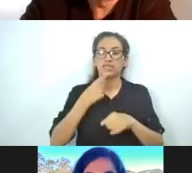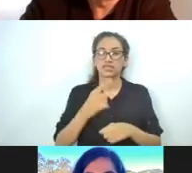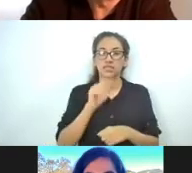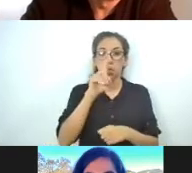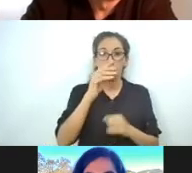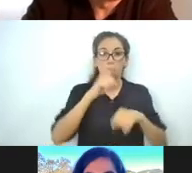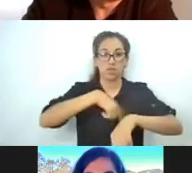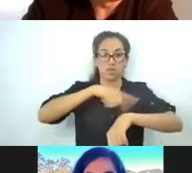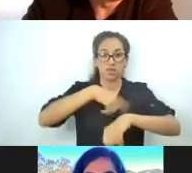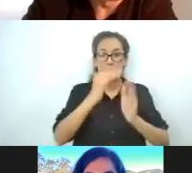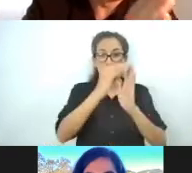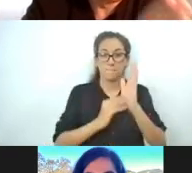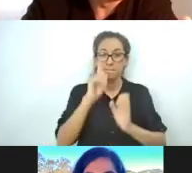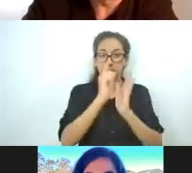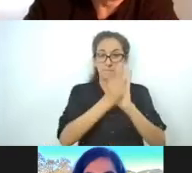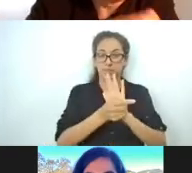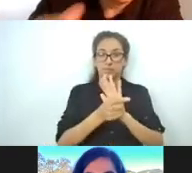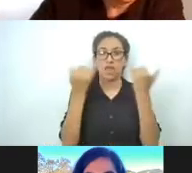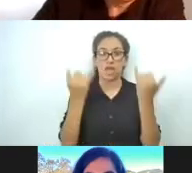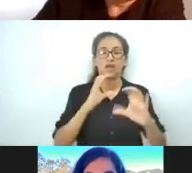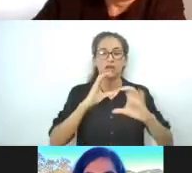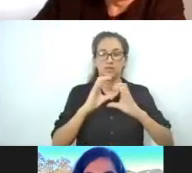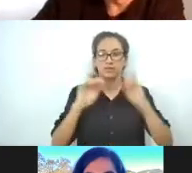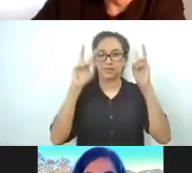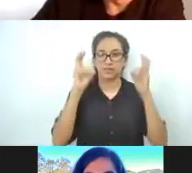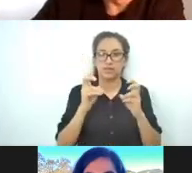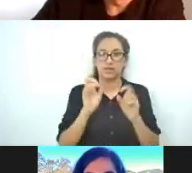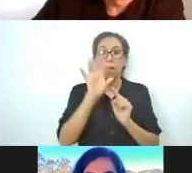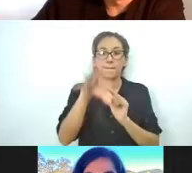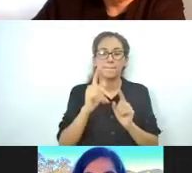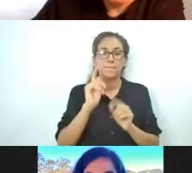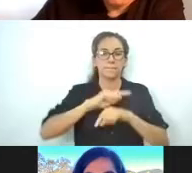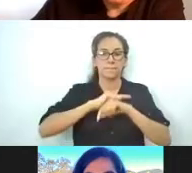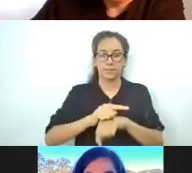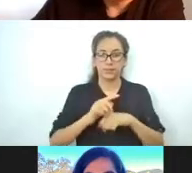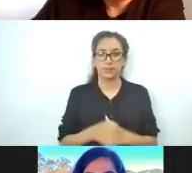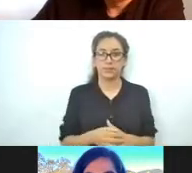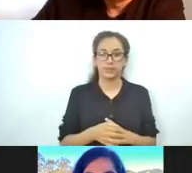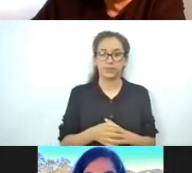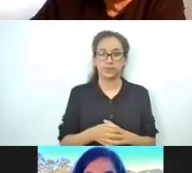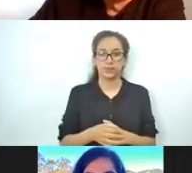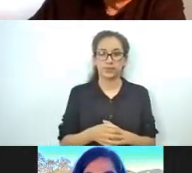menos de 1 minuto, ¿no? Entonces hablamos de un eyaculador precoz.